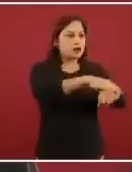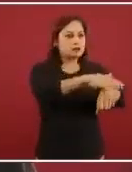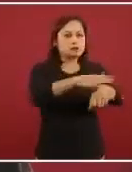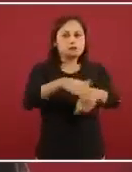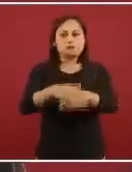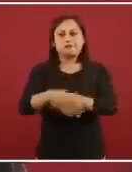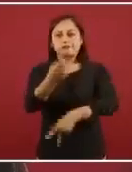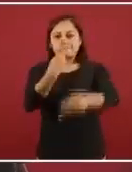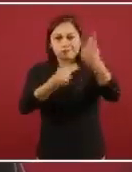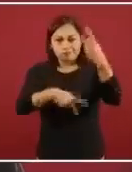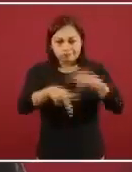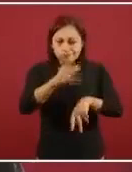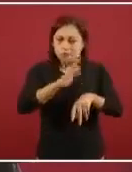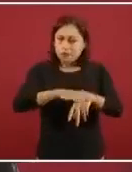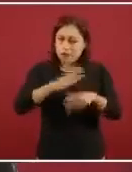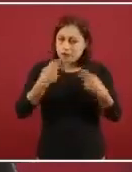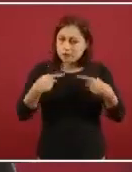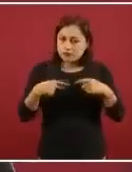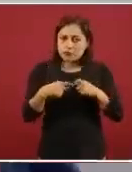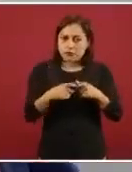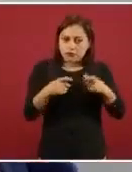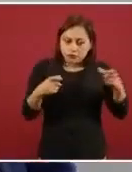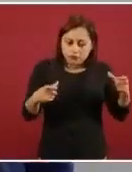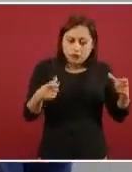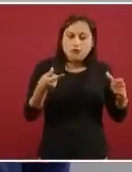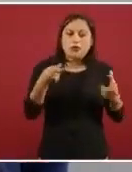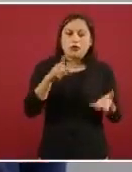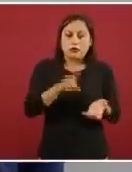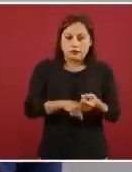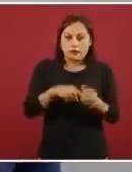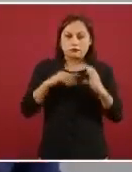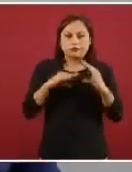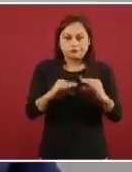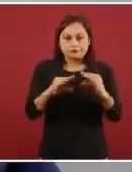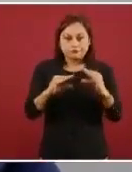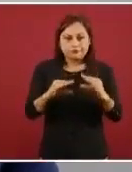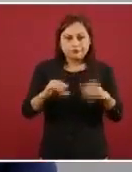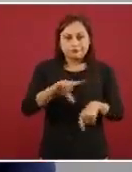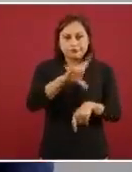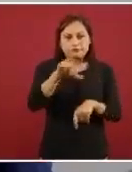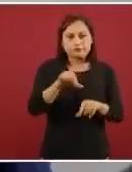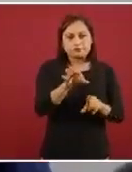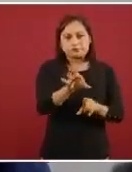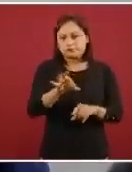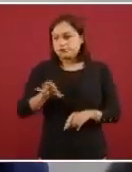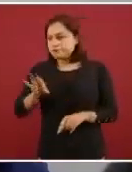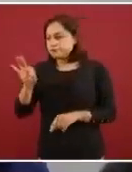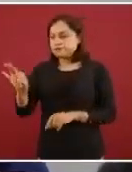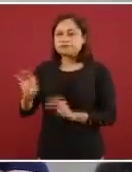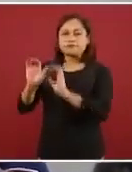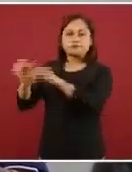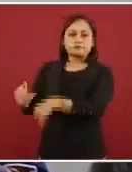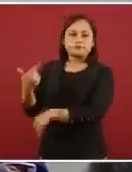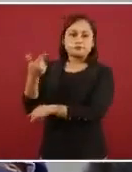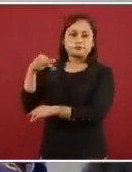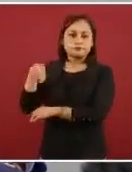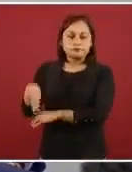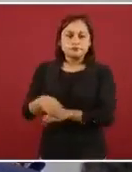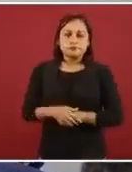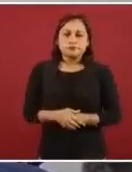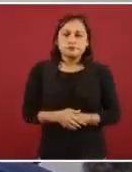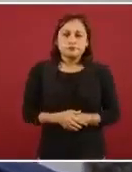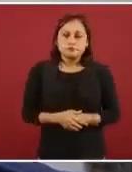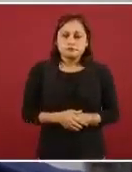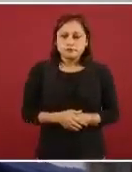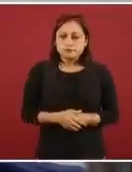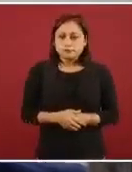para que vayan ingresando a la Guardia Nacional. Por lo pronto, Villa Unión, ahorita no hay despliegue, un despliegue especial, a eso me refería.